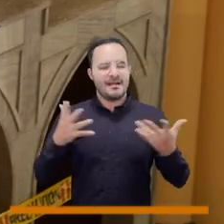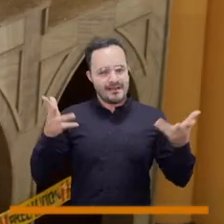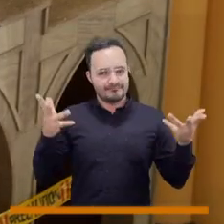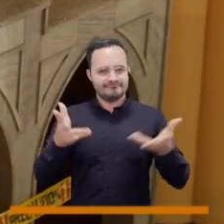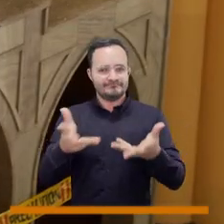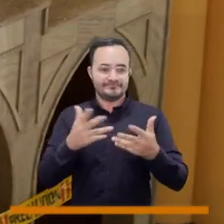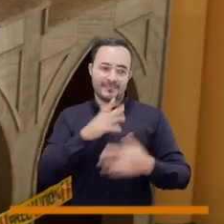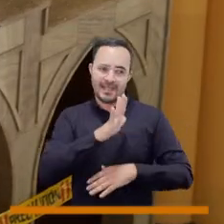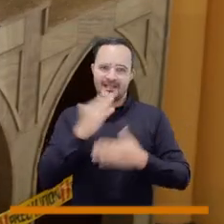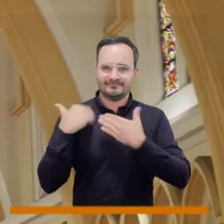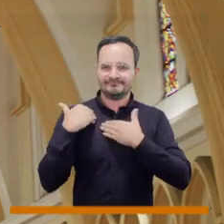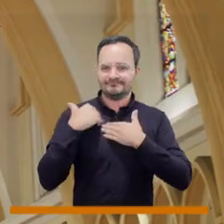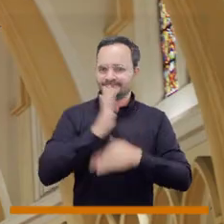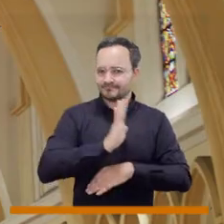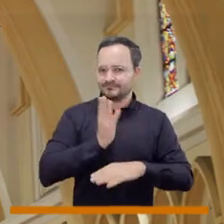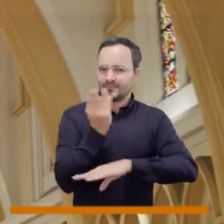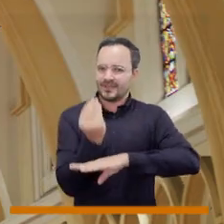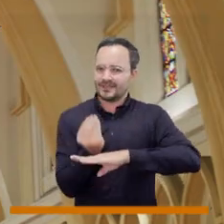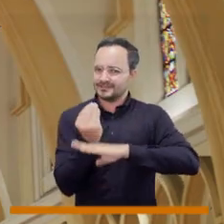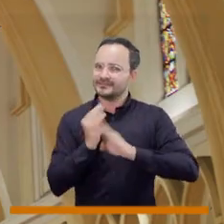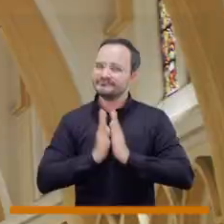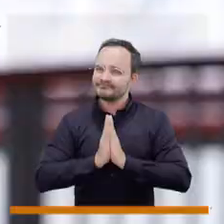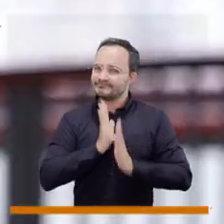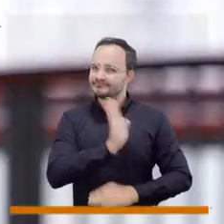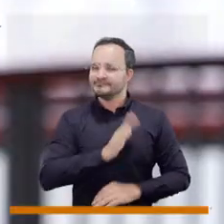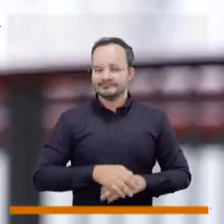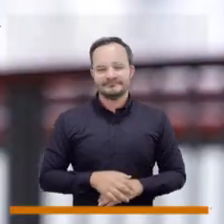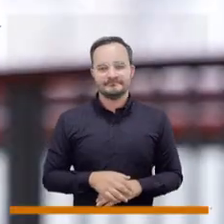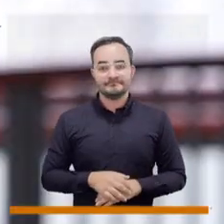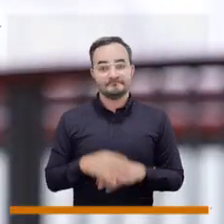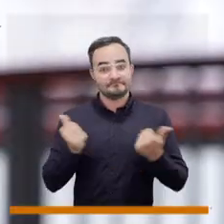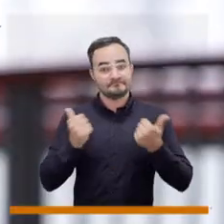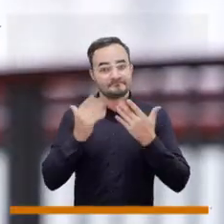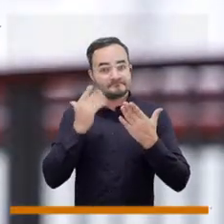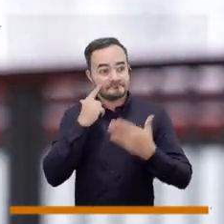la tarea de la iglesia hoy. Concejal, pues lo quiero invitar a que nos